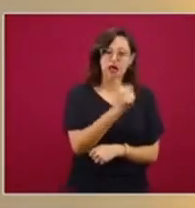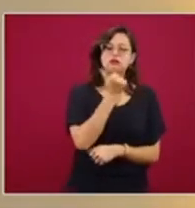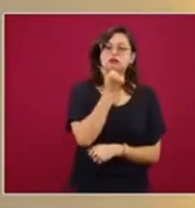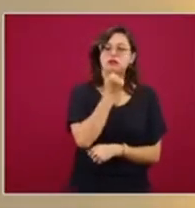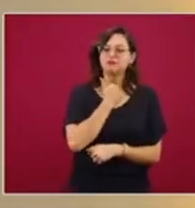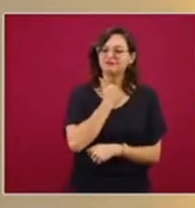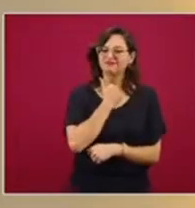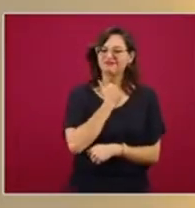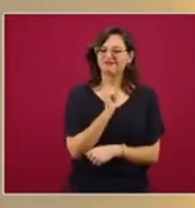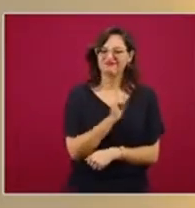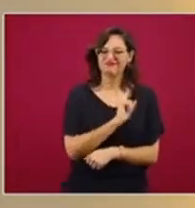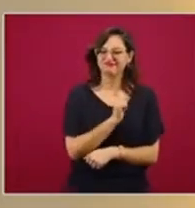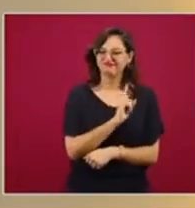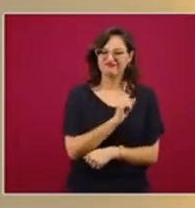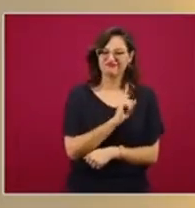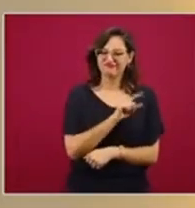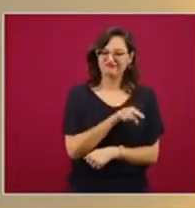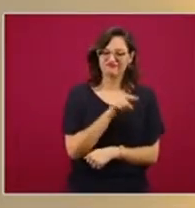No es lo preferente,